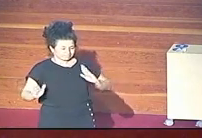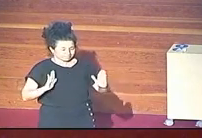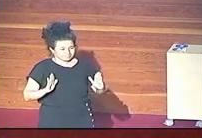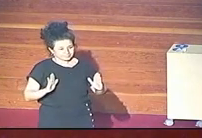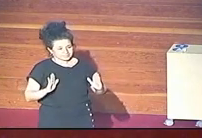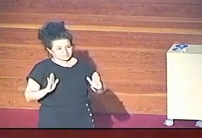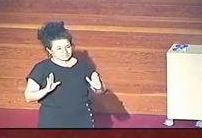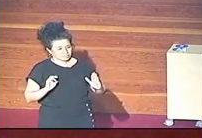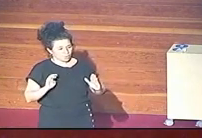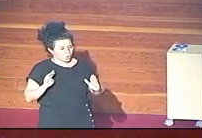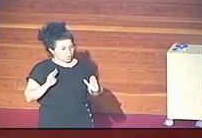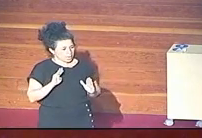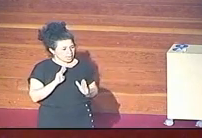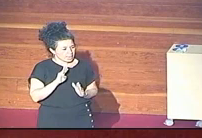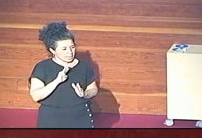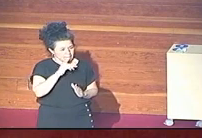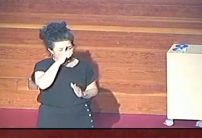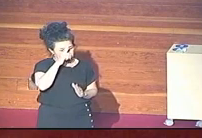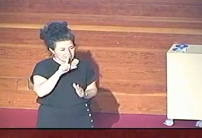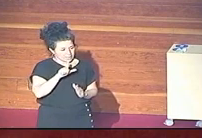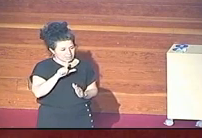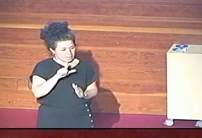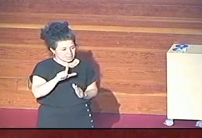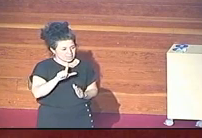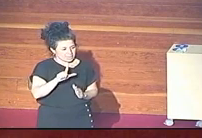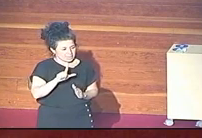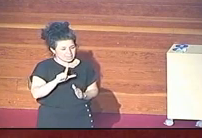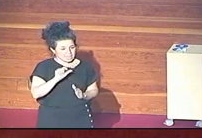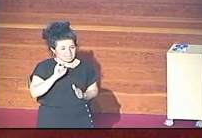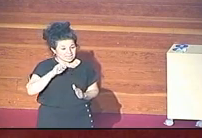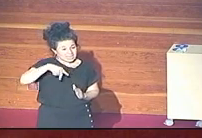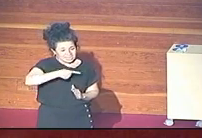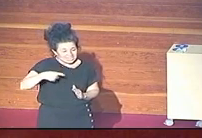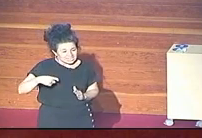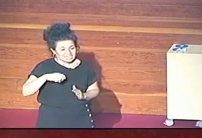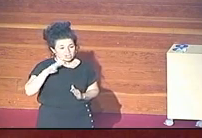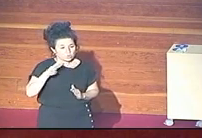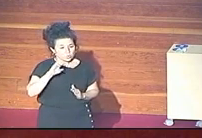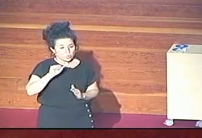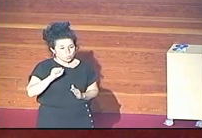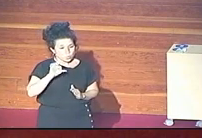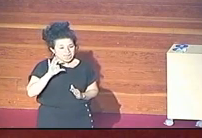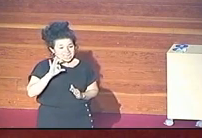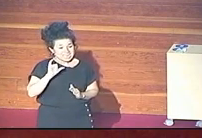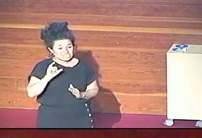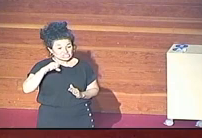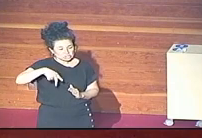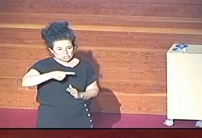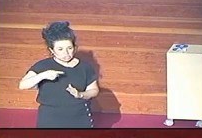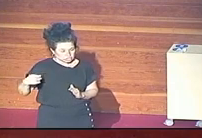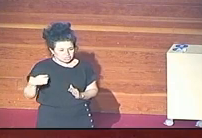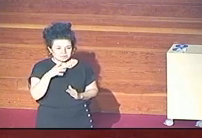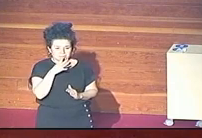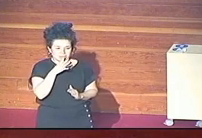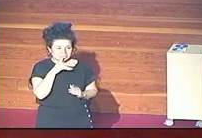que han oído a esta palabra es el lavado de imagen o intentar vender productos porque ahora lo echo o lo ecológico pues